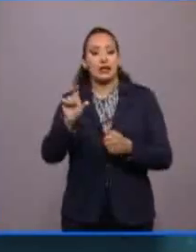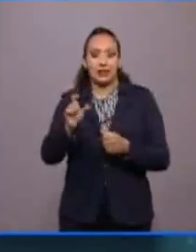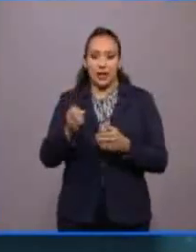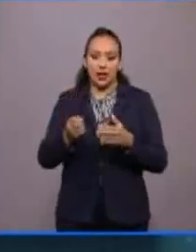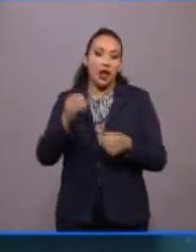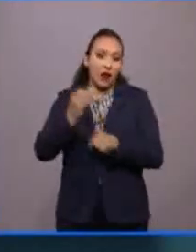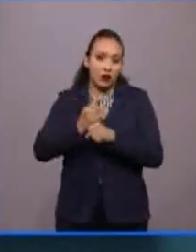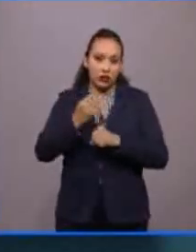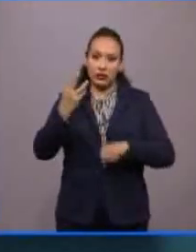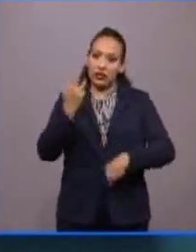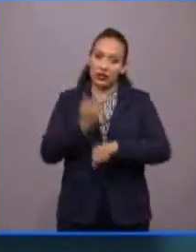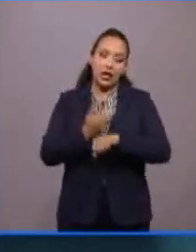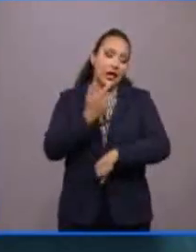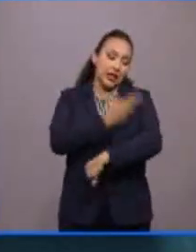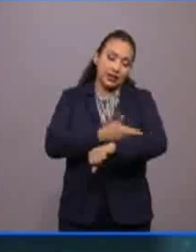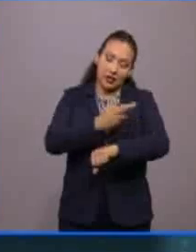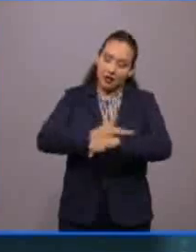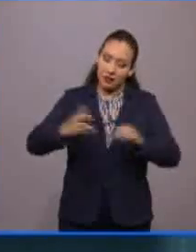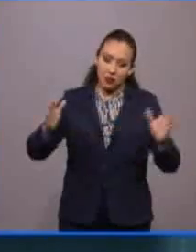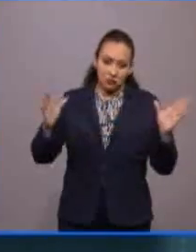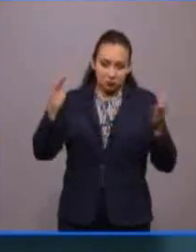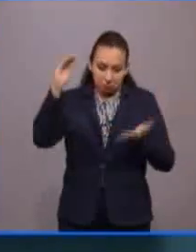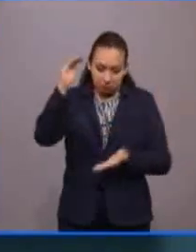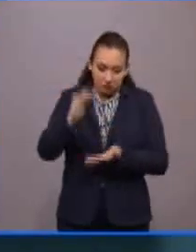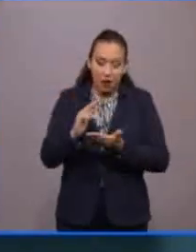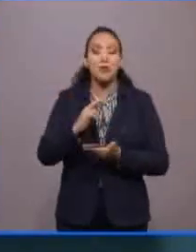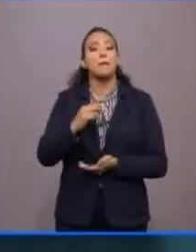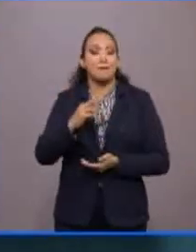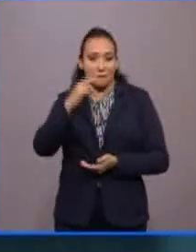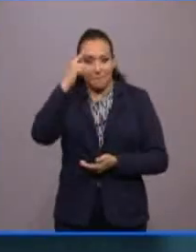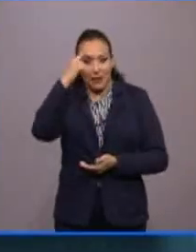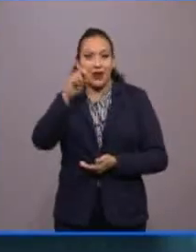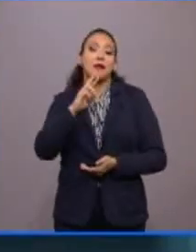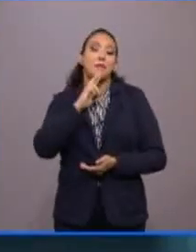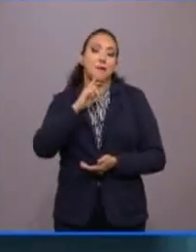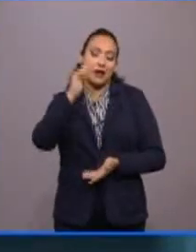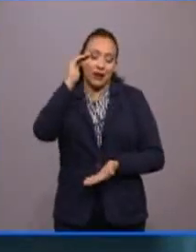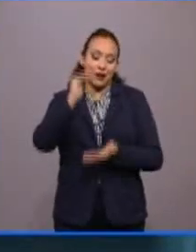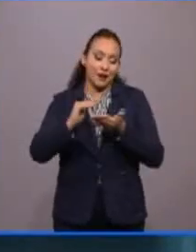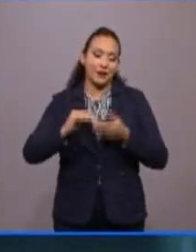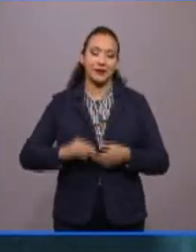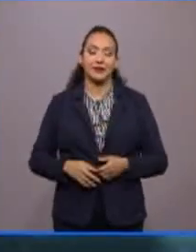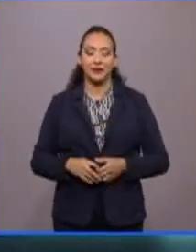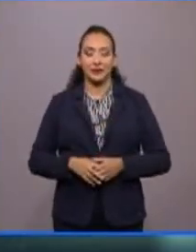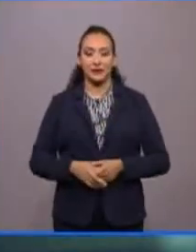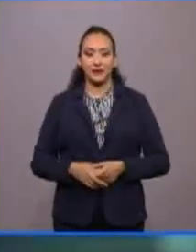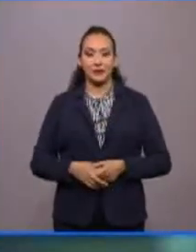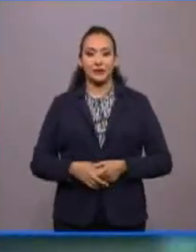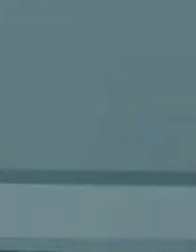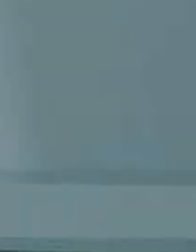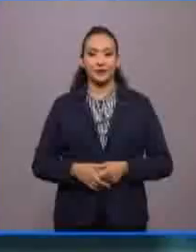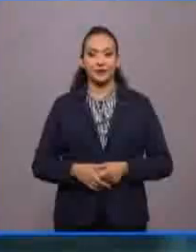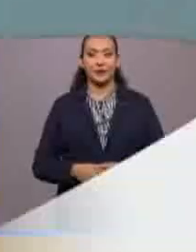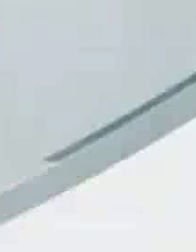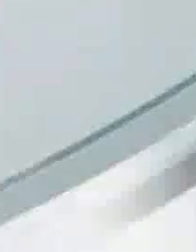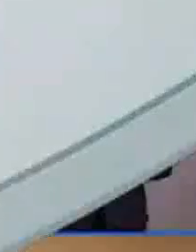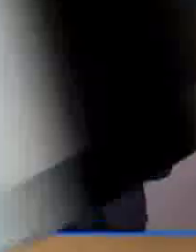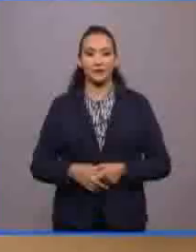actual administración en septiembre próximo. Para el canal del Poder Judicial de la Federación, Jesús Daza.